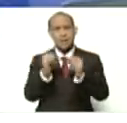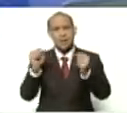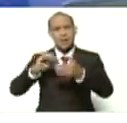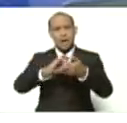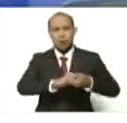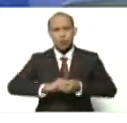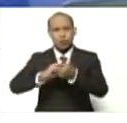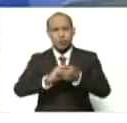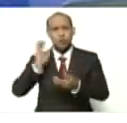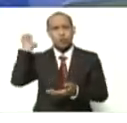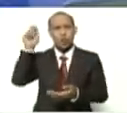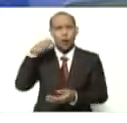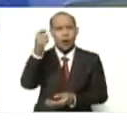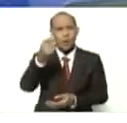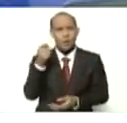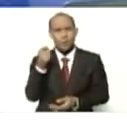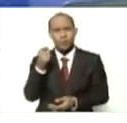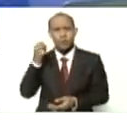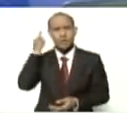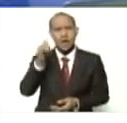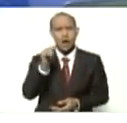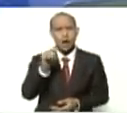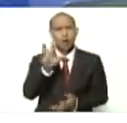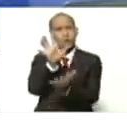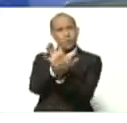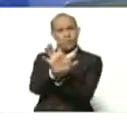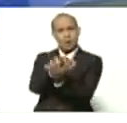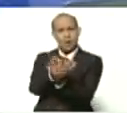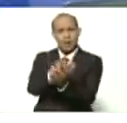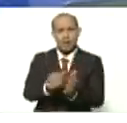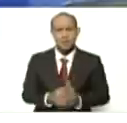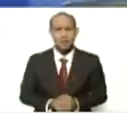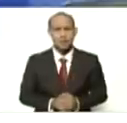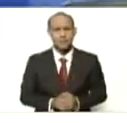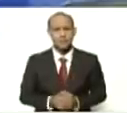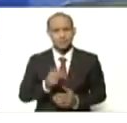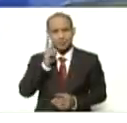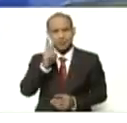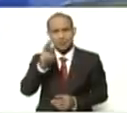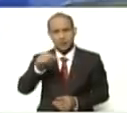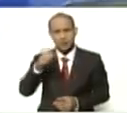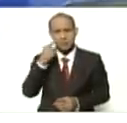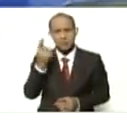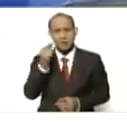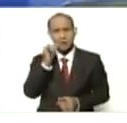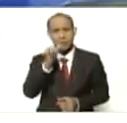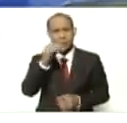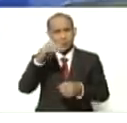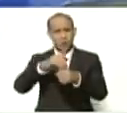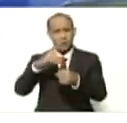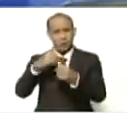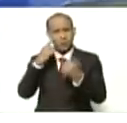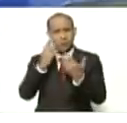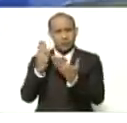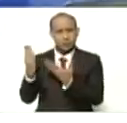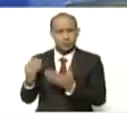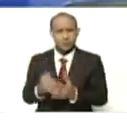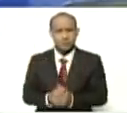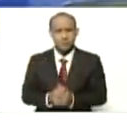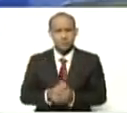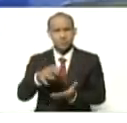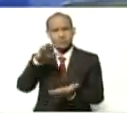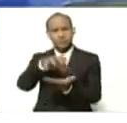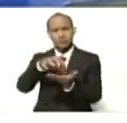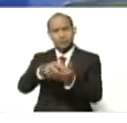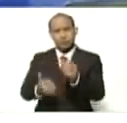apure yaracuy y no esparta miren esto miren este dato las entidades